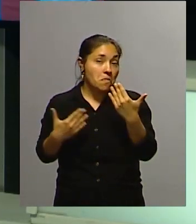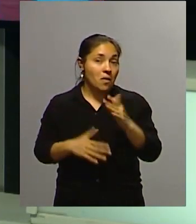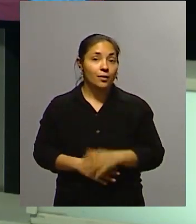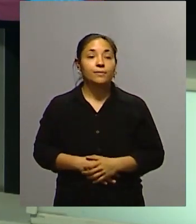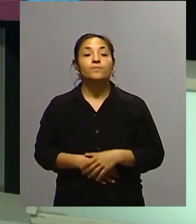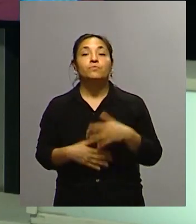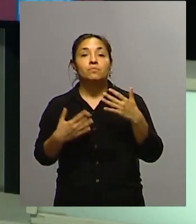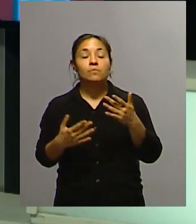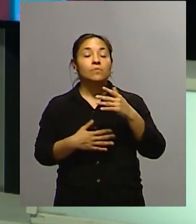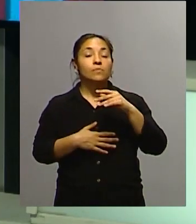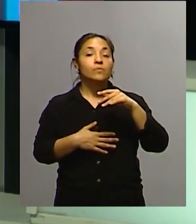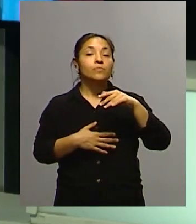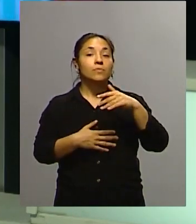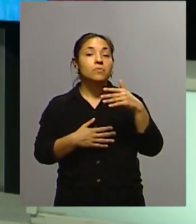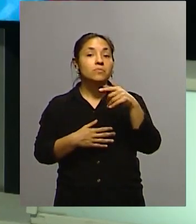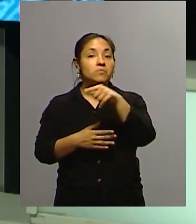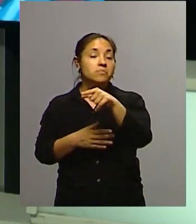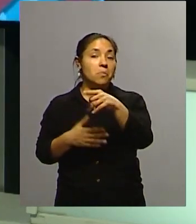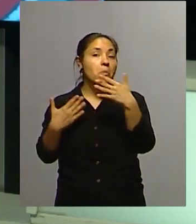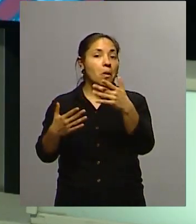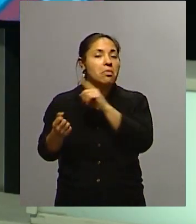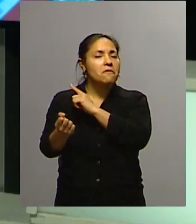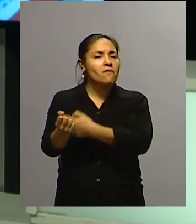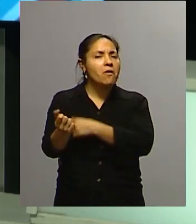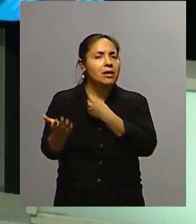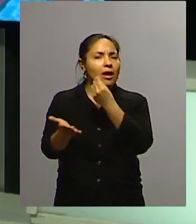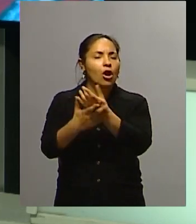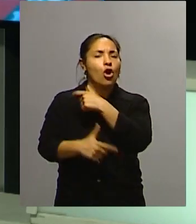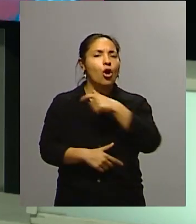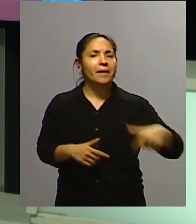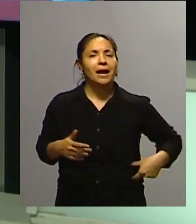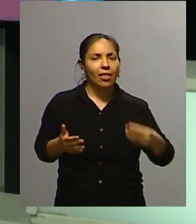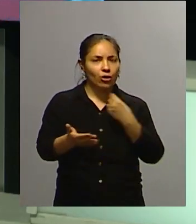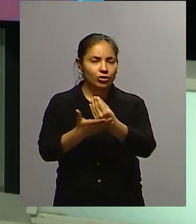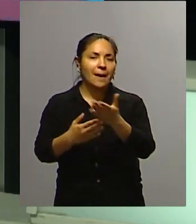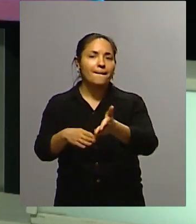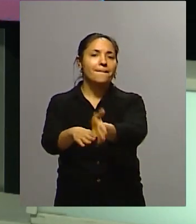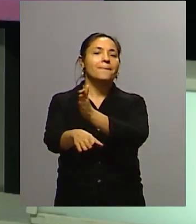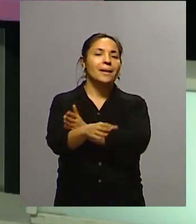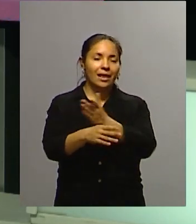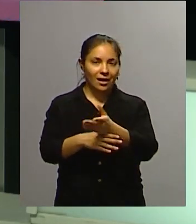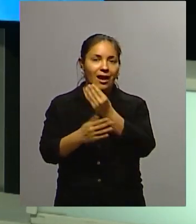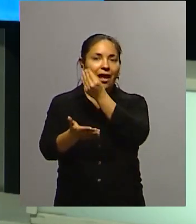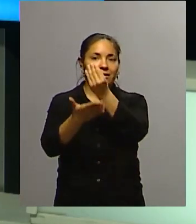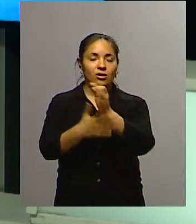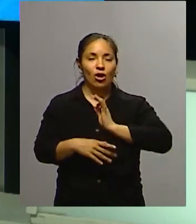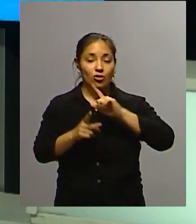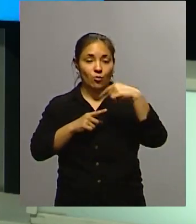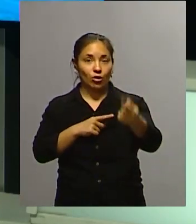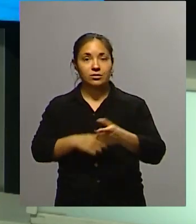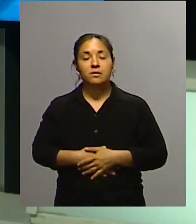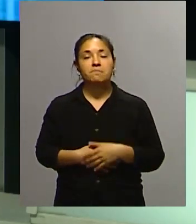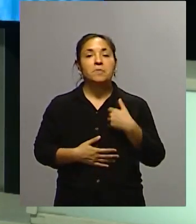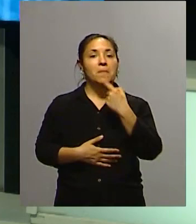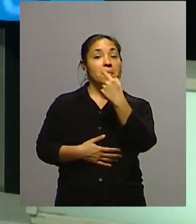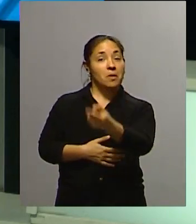puede llegar a ser uno de los nombres que suene fuerte para la gobernación como precandidato el año que viene. La pregunta es, ¿irá por